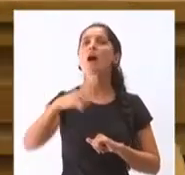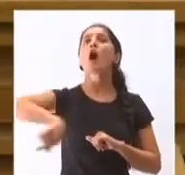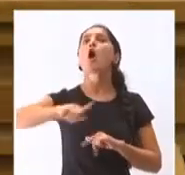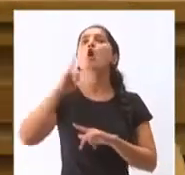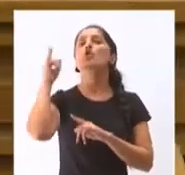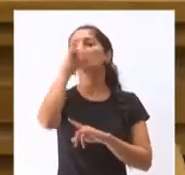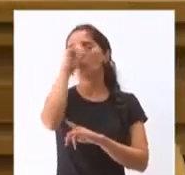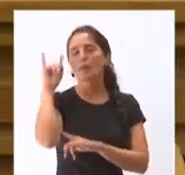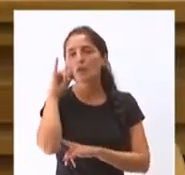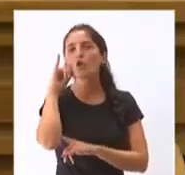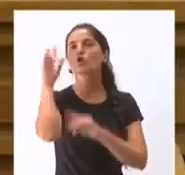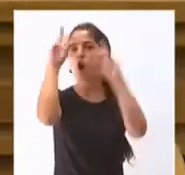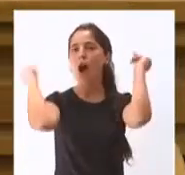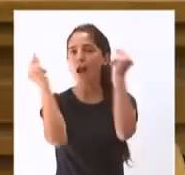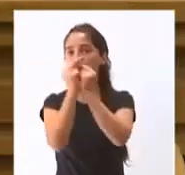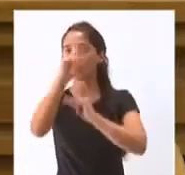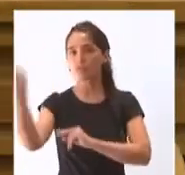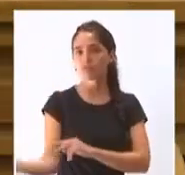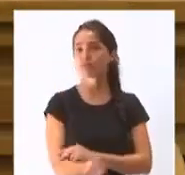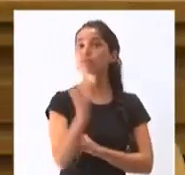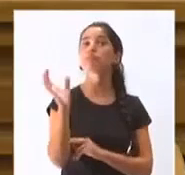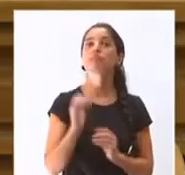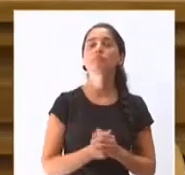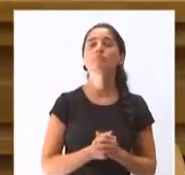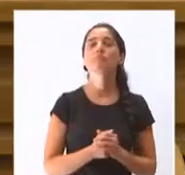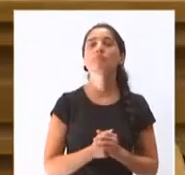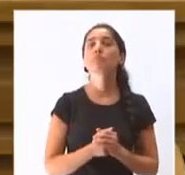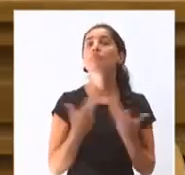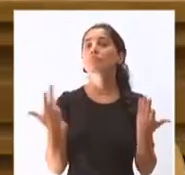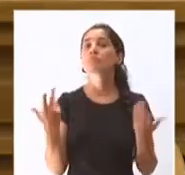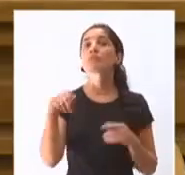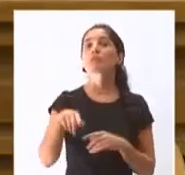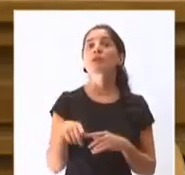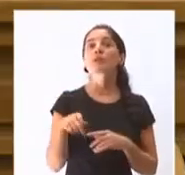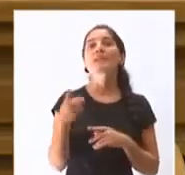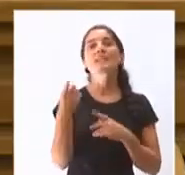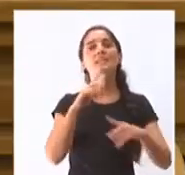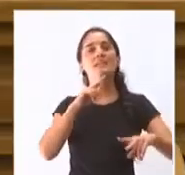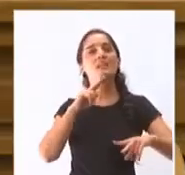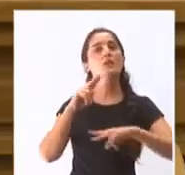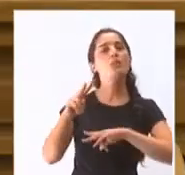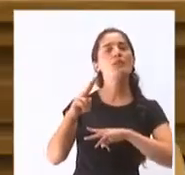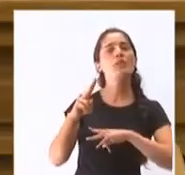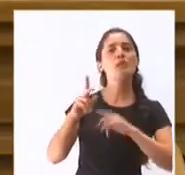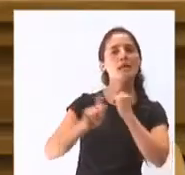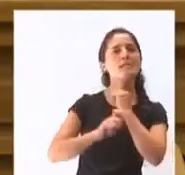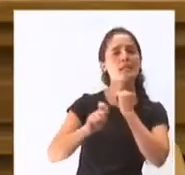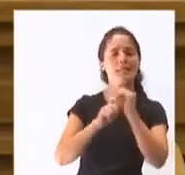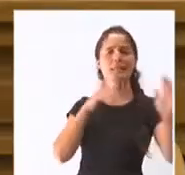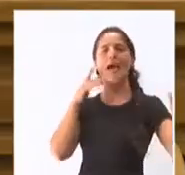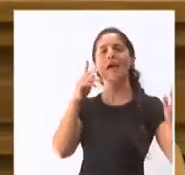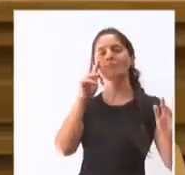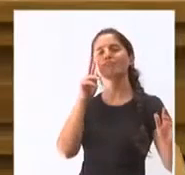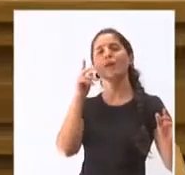comunidad conectividad logística en una u otra medida y que tienen que responder a una estrategia de larguísimo alcance pero que tiene que estar